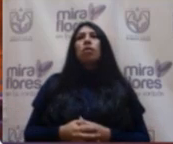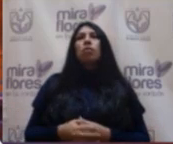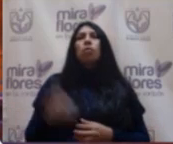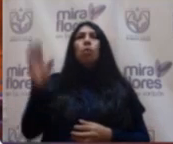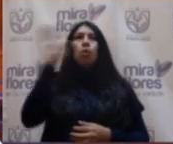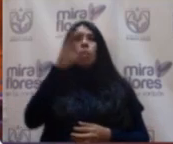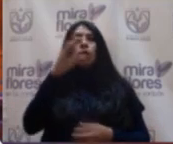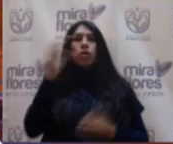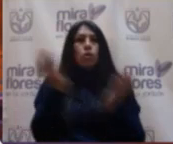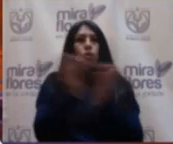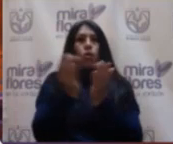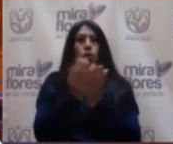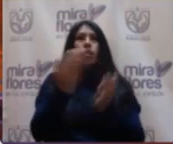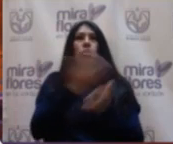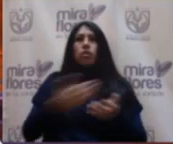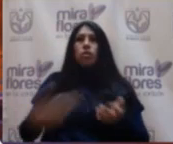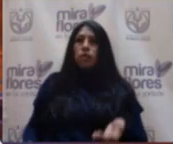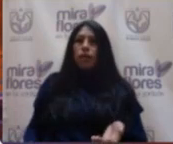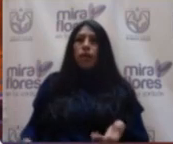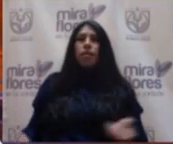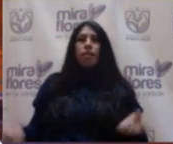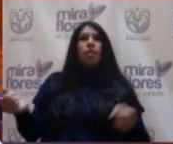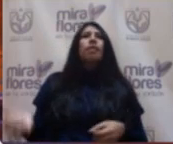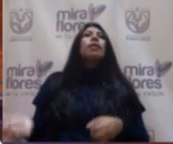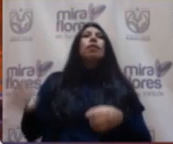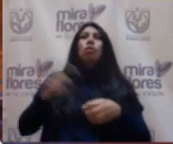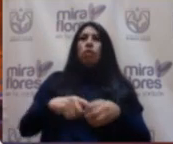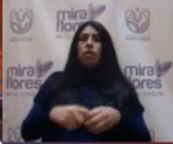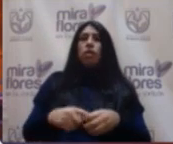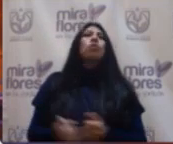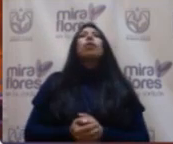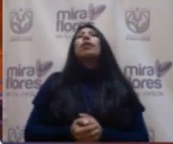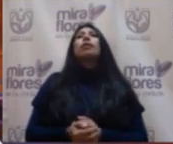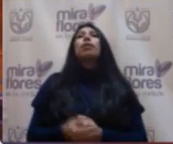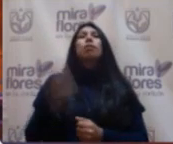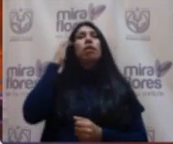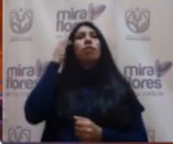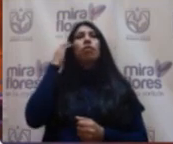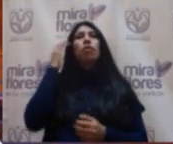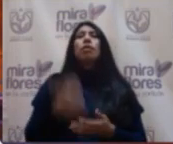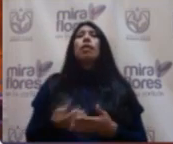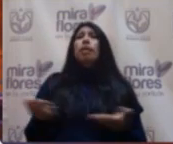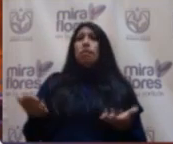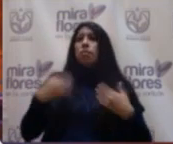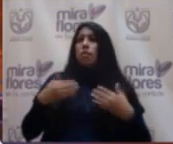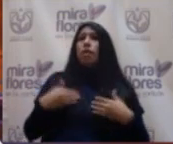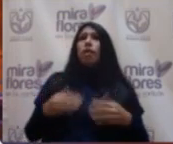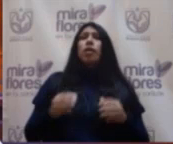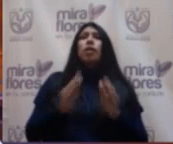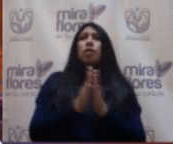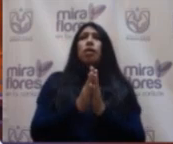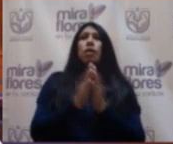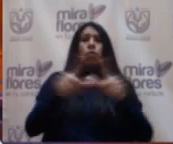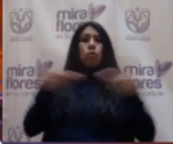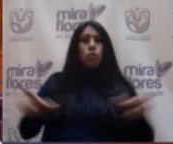que están en el distrito tengan bibliotecas adecuadas. Se han ya ido